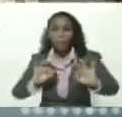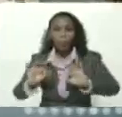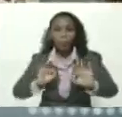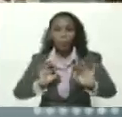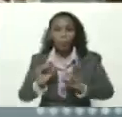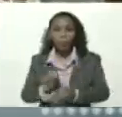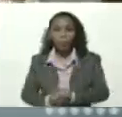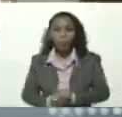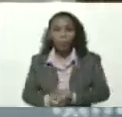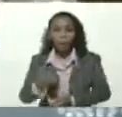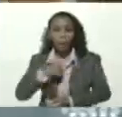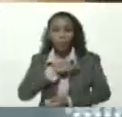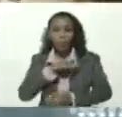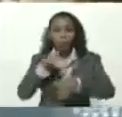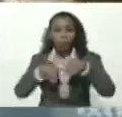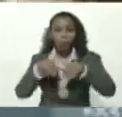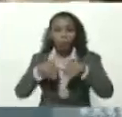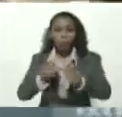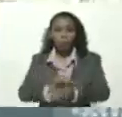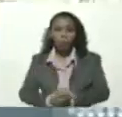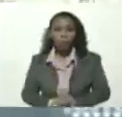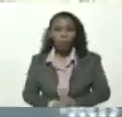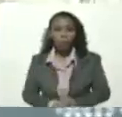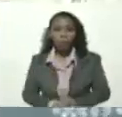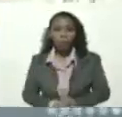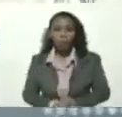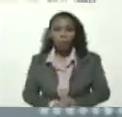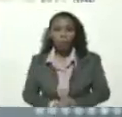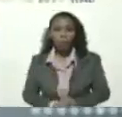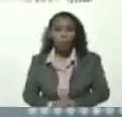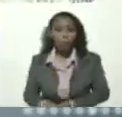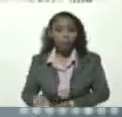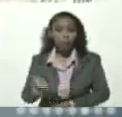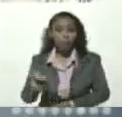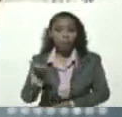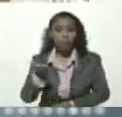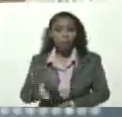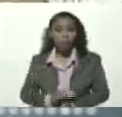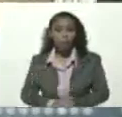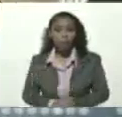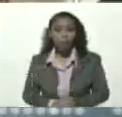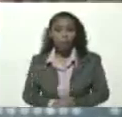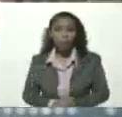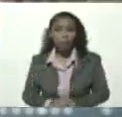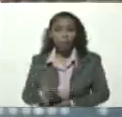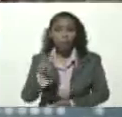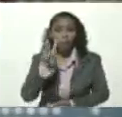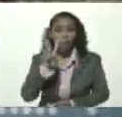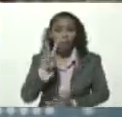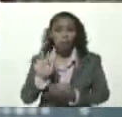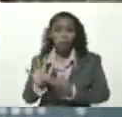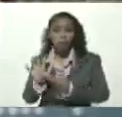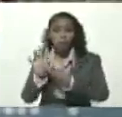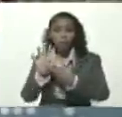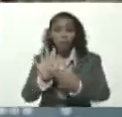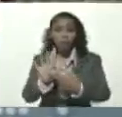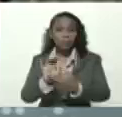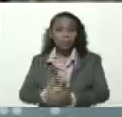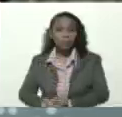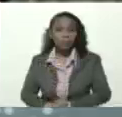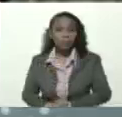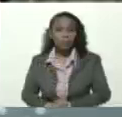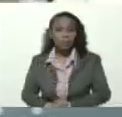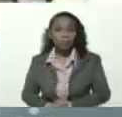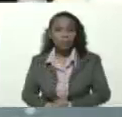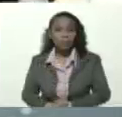preparatorias de nuestras elecciones. En particular, dos representantes